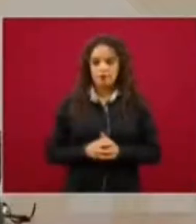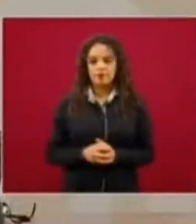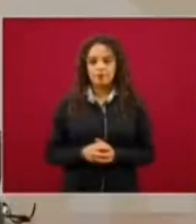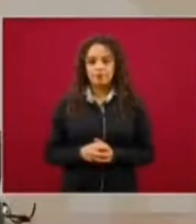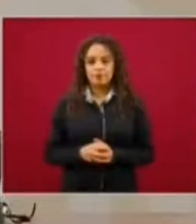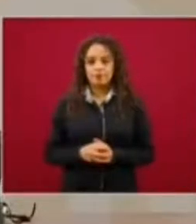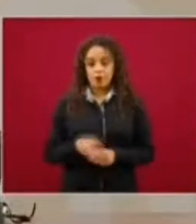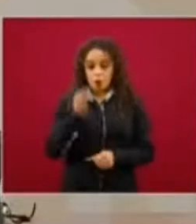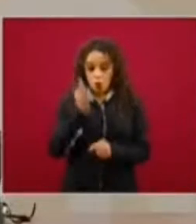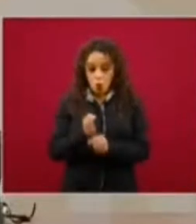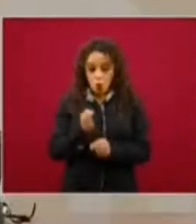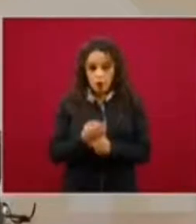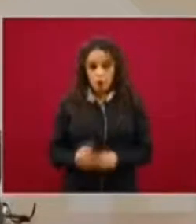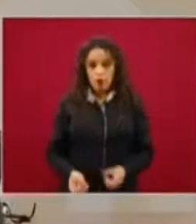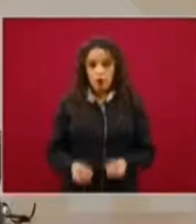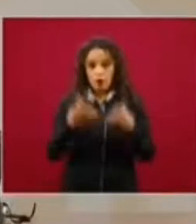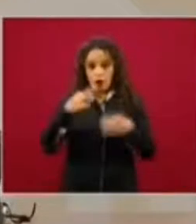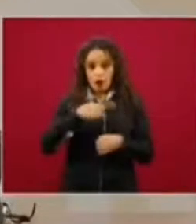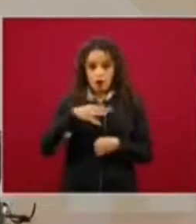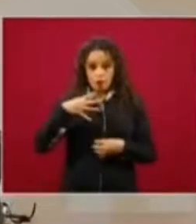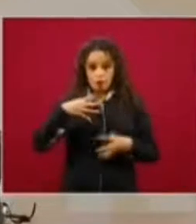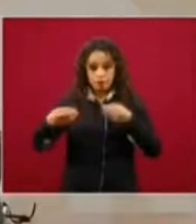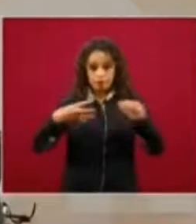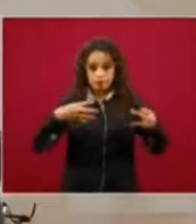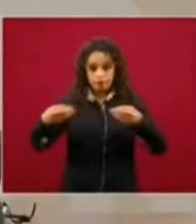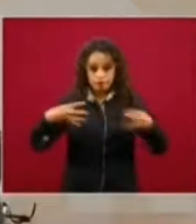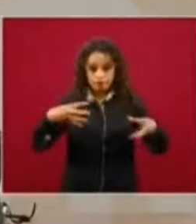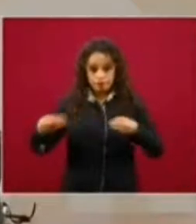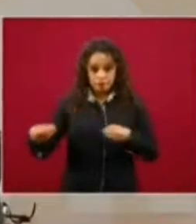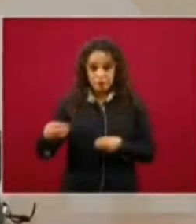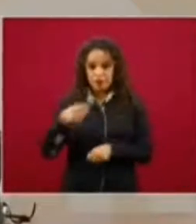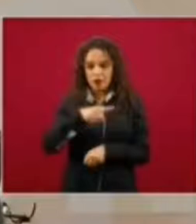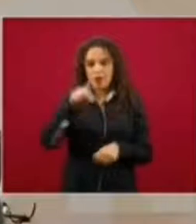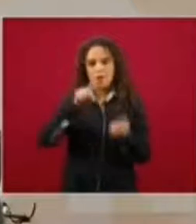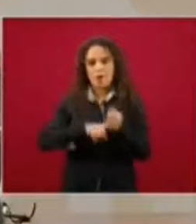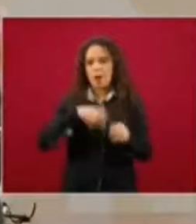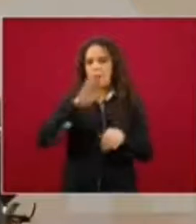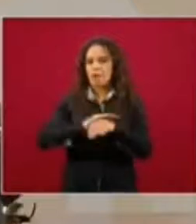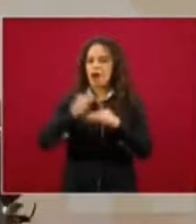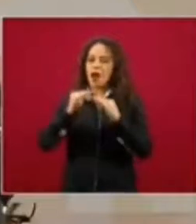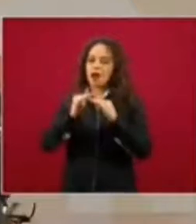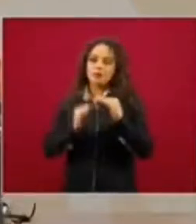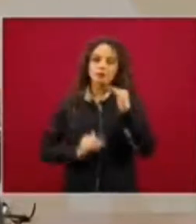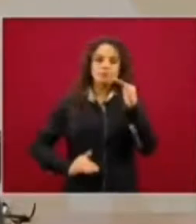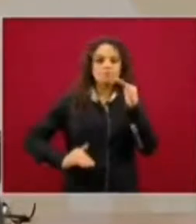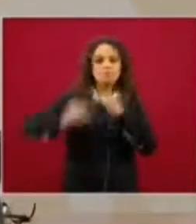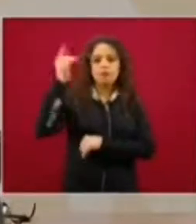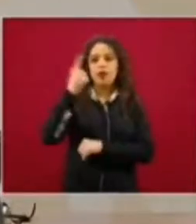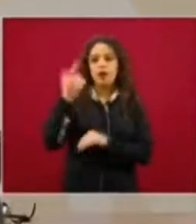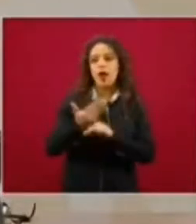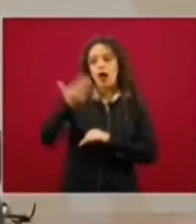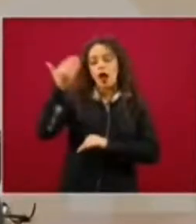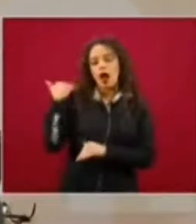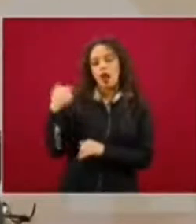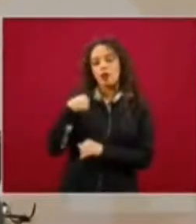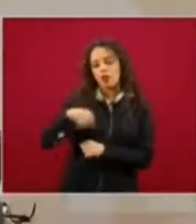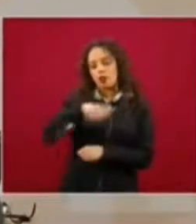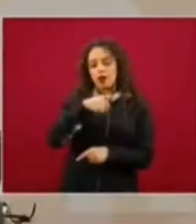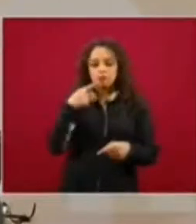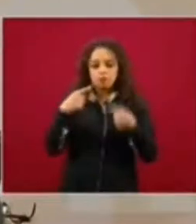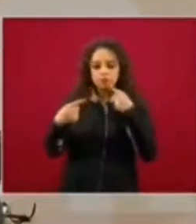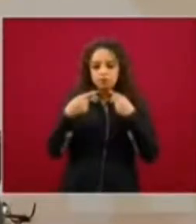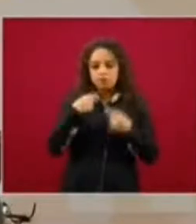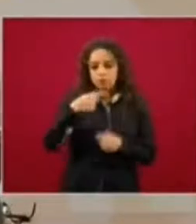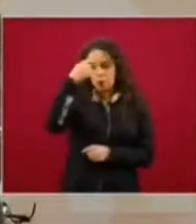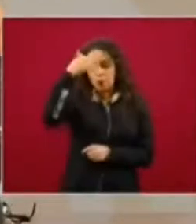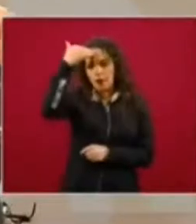en este momento supera a lo que originalmente se proyectó en la fase de descenso. Recordarán que hablamos que